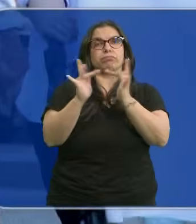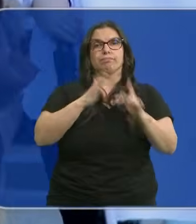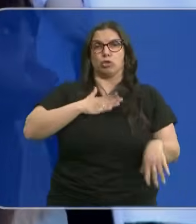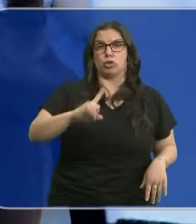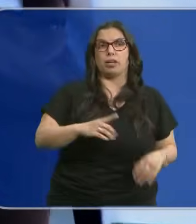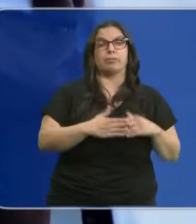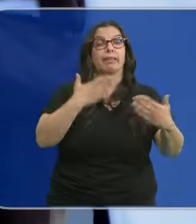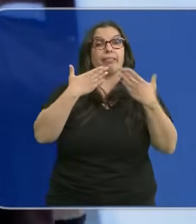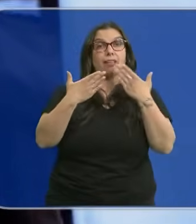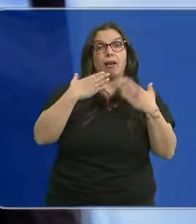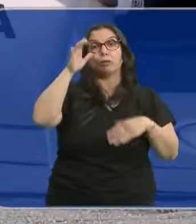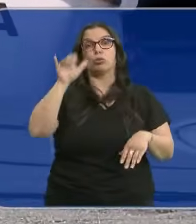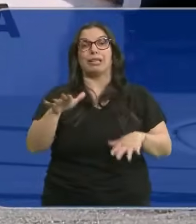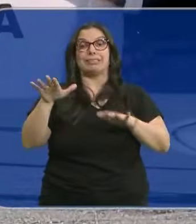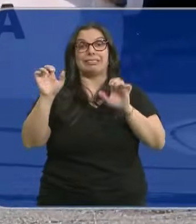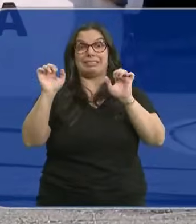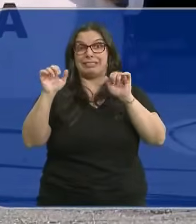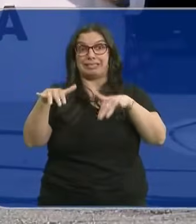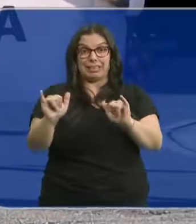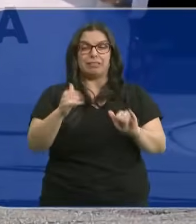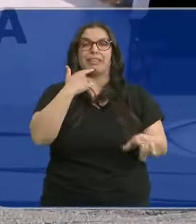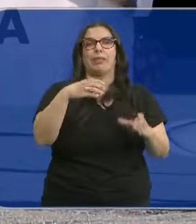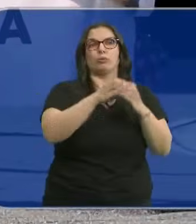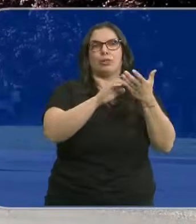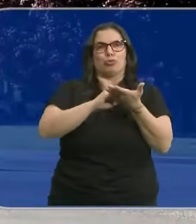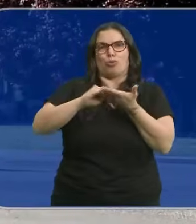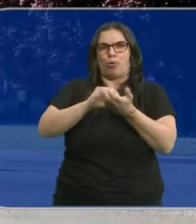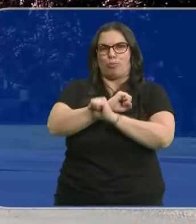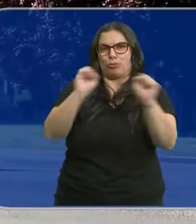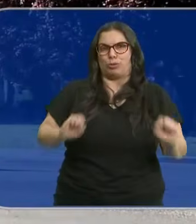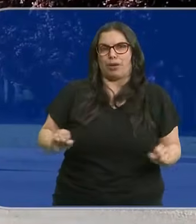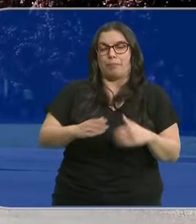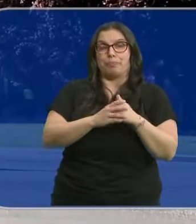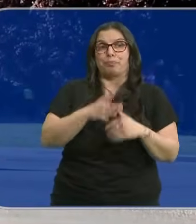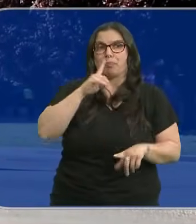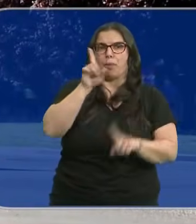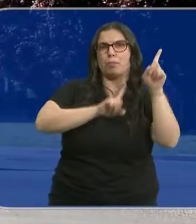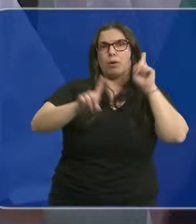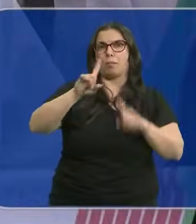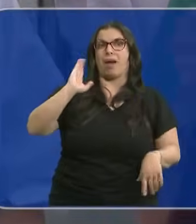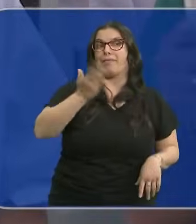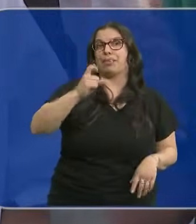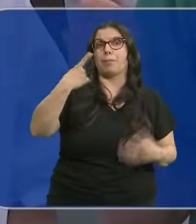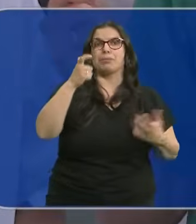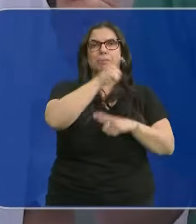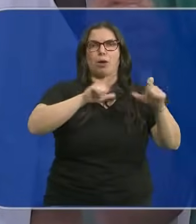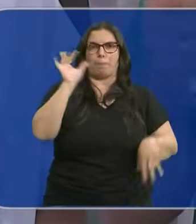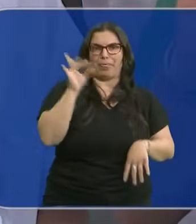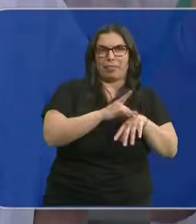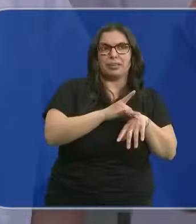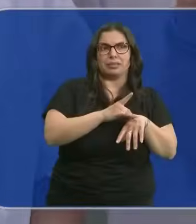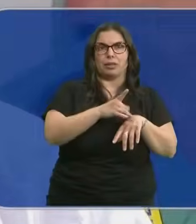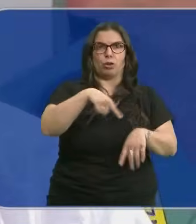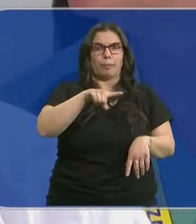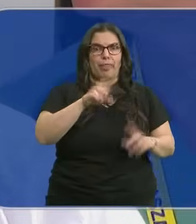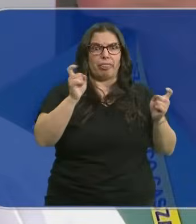posturas. Y sin dialogar y escuchar, dice la Junta, es imposible solucionar el problema, un problema que sufren especialmente los pacientes, que